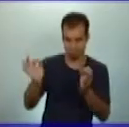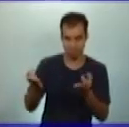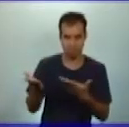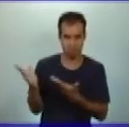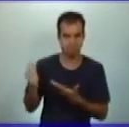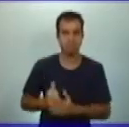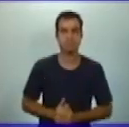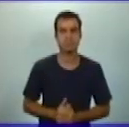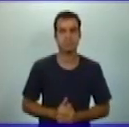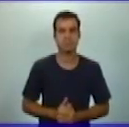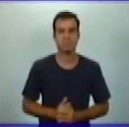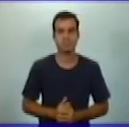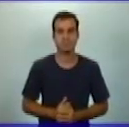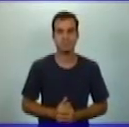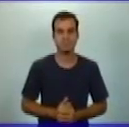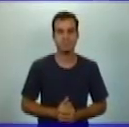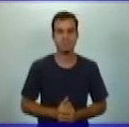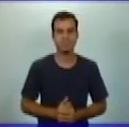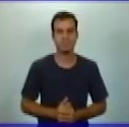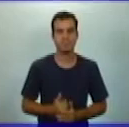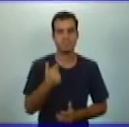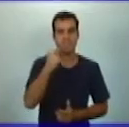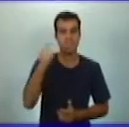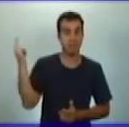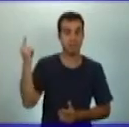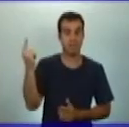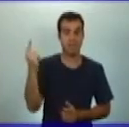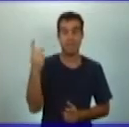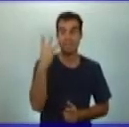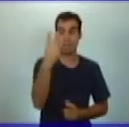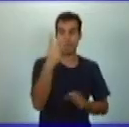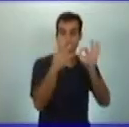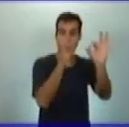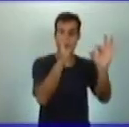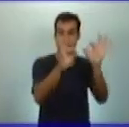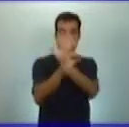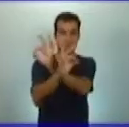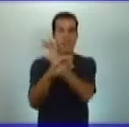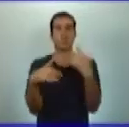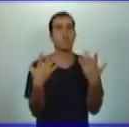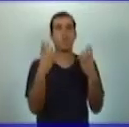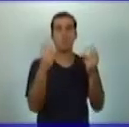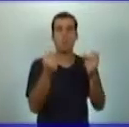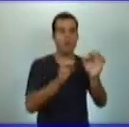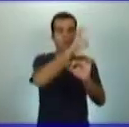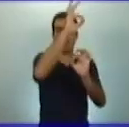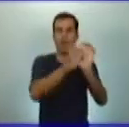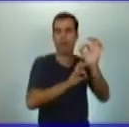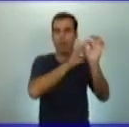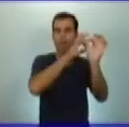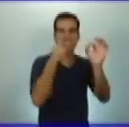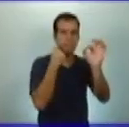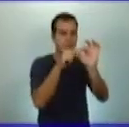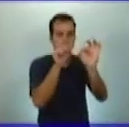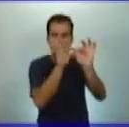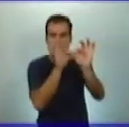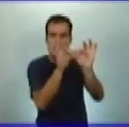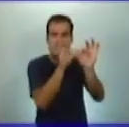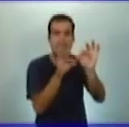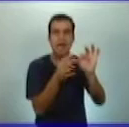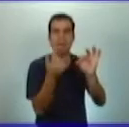carbono. Observen los 3 núcleos representados, cuántos protones tiene, observen la distribución